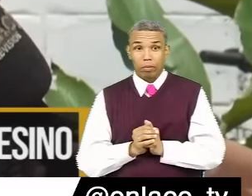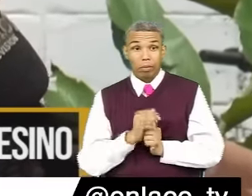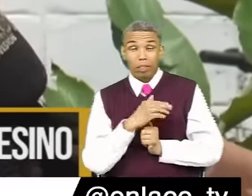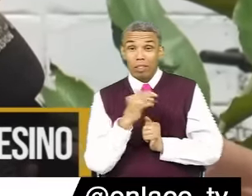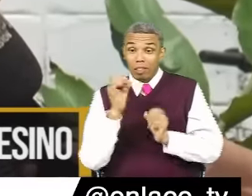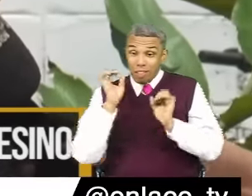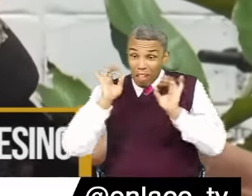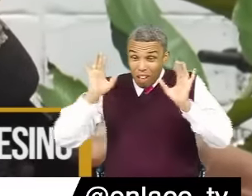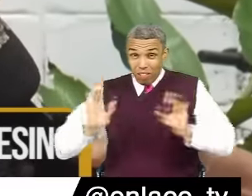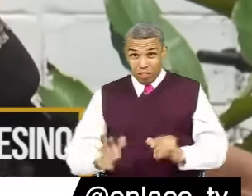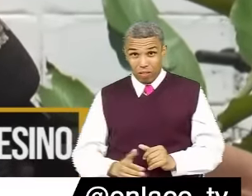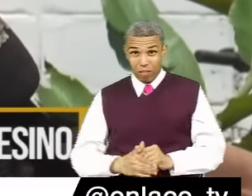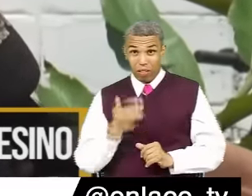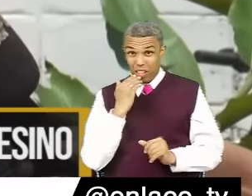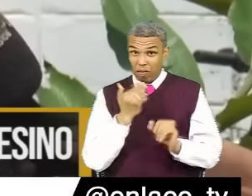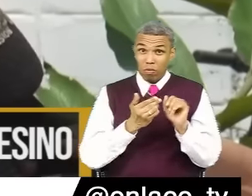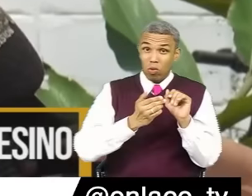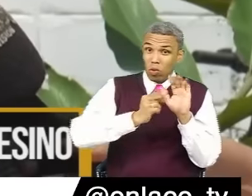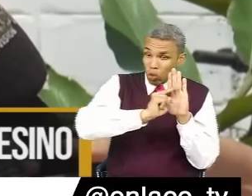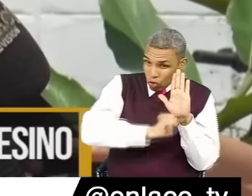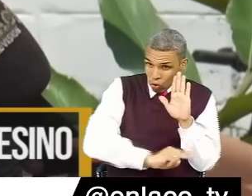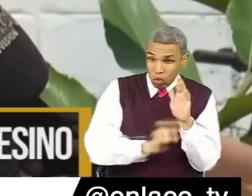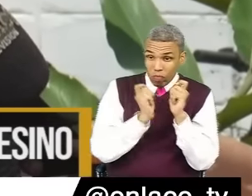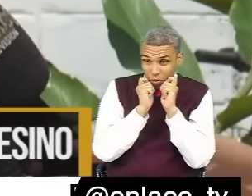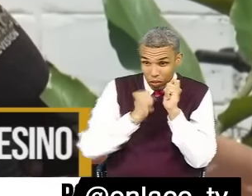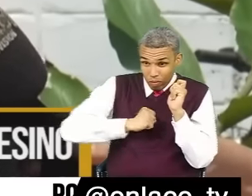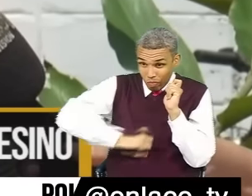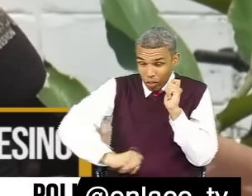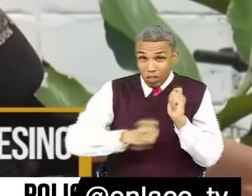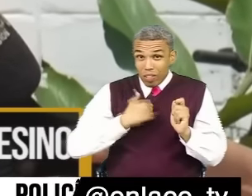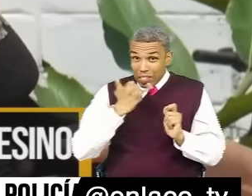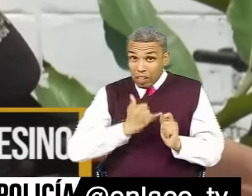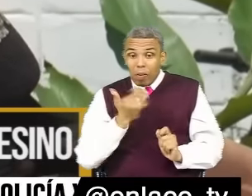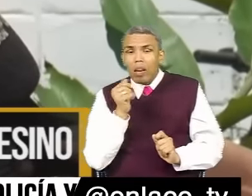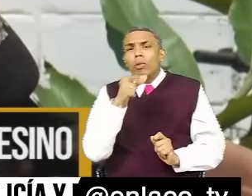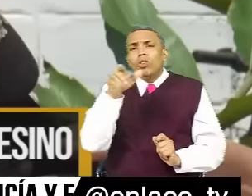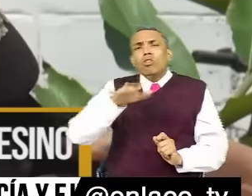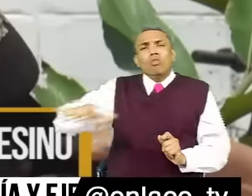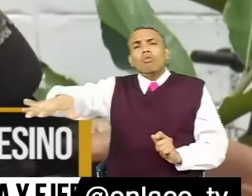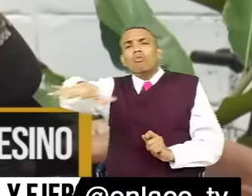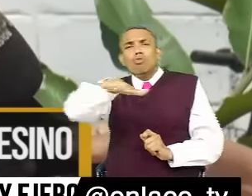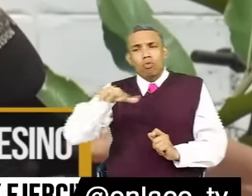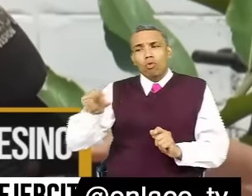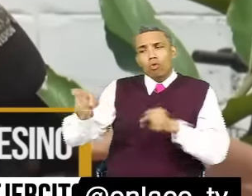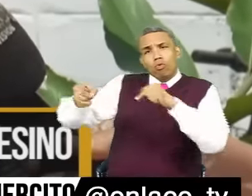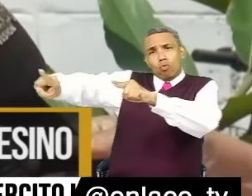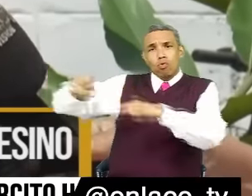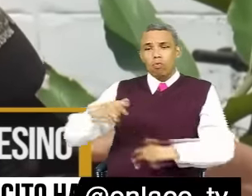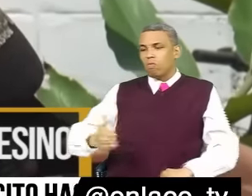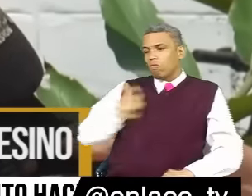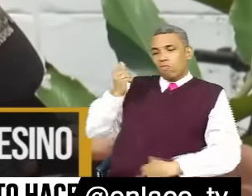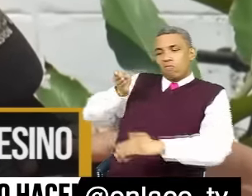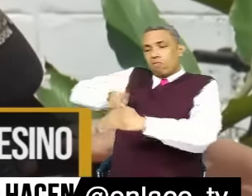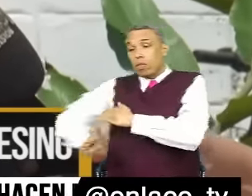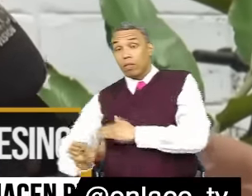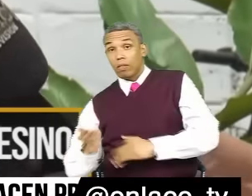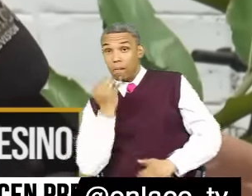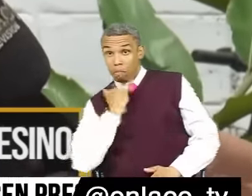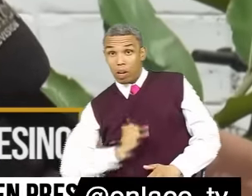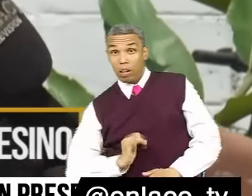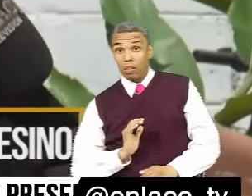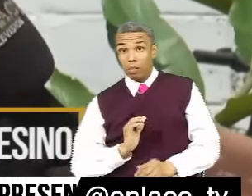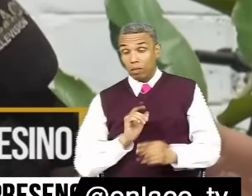internacional humanitario en el territorio. Las tropas del ejército estaban alojadas dentro de la finca del señor. Segundo, no hubo los protocolos necesarios, si